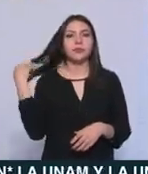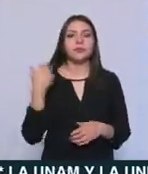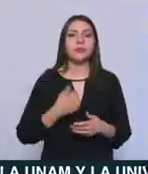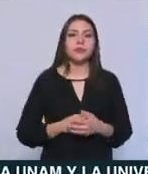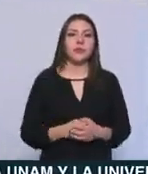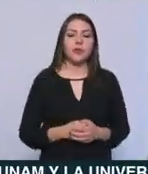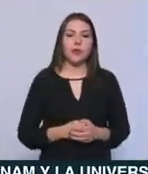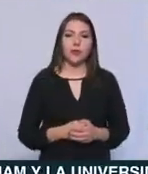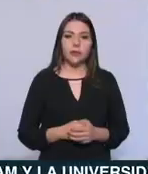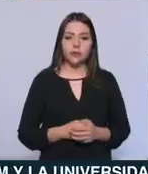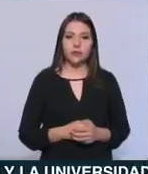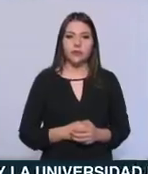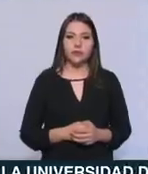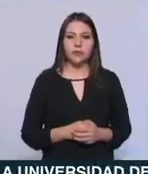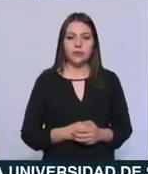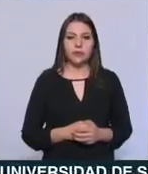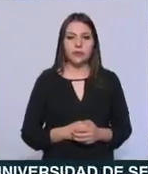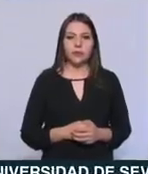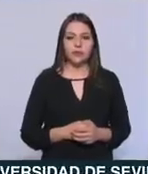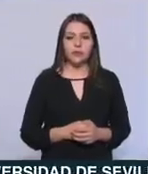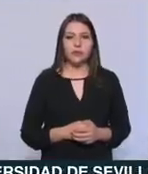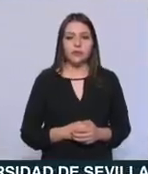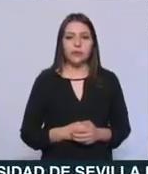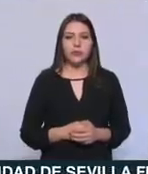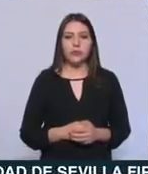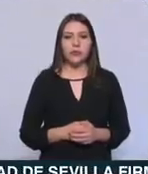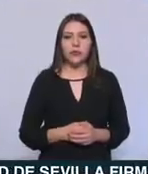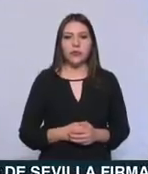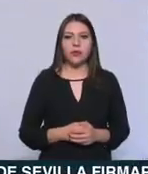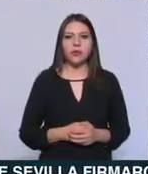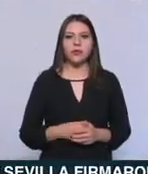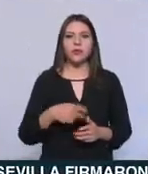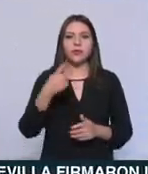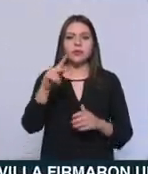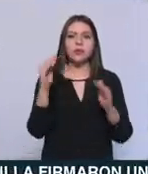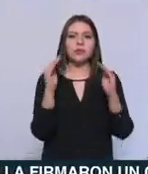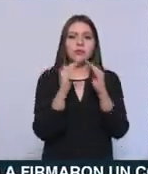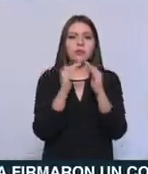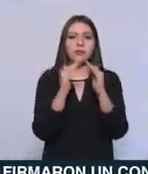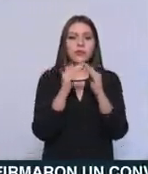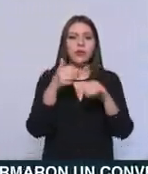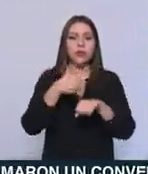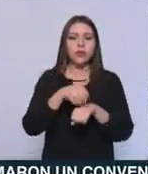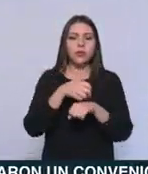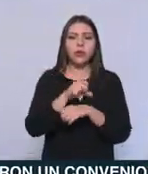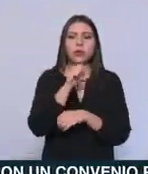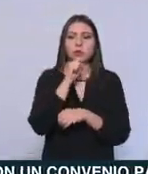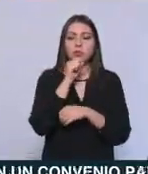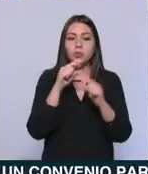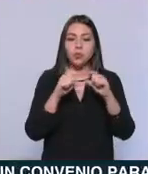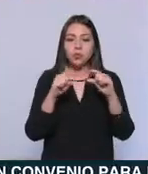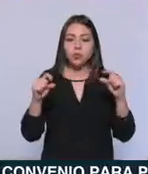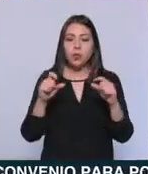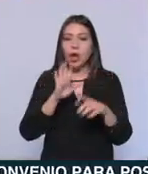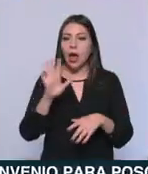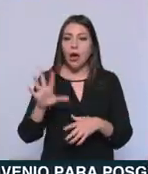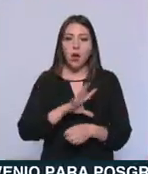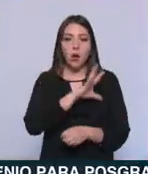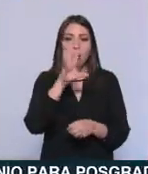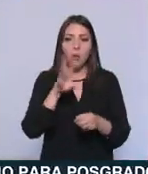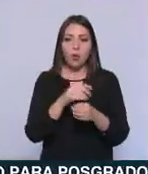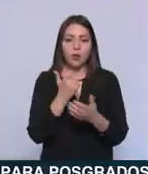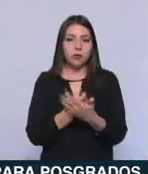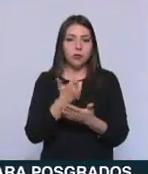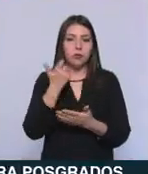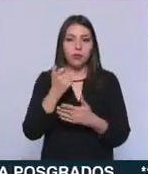la terminación de su ejercicio de vivienda, ¿verdad? Que ya está completa y que ya les fue